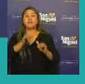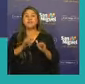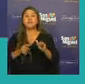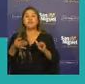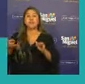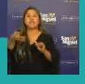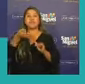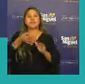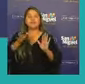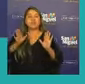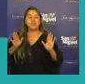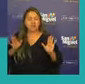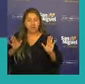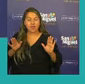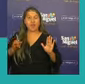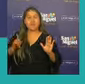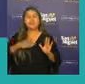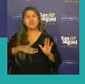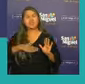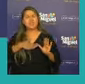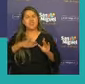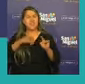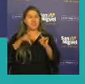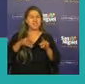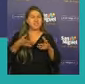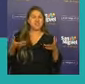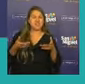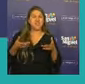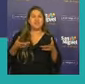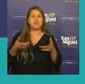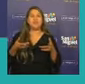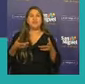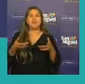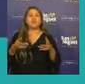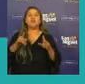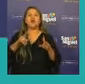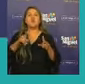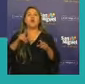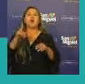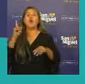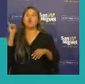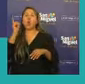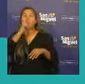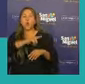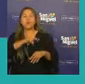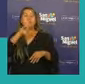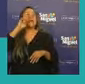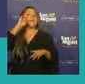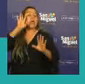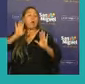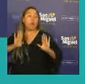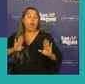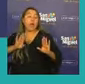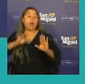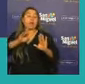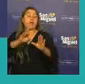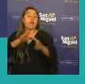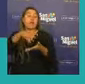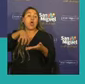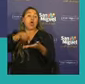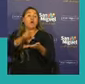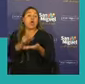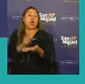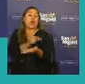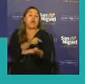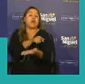decía y se sentía así, que era el patio trasero de nuestra comuna. Hoy día se va a remodelar todas